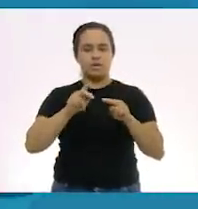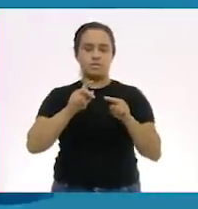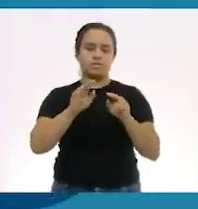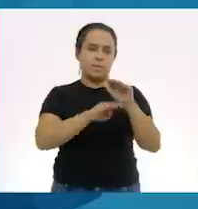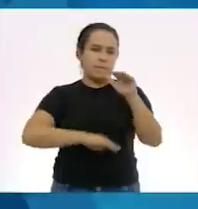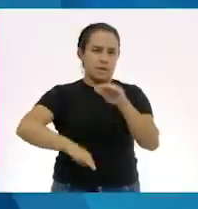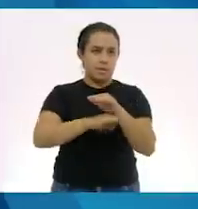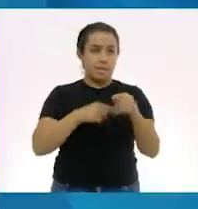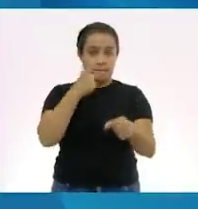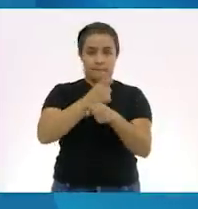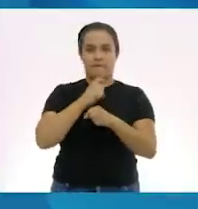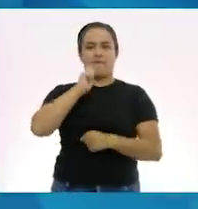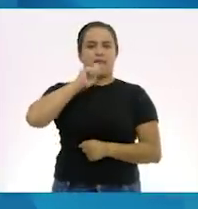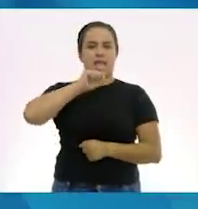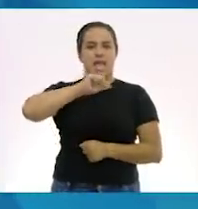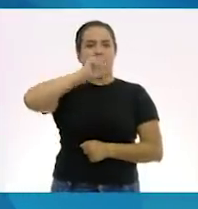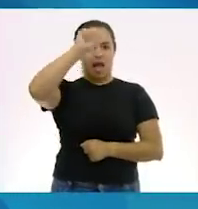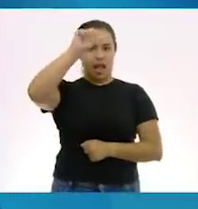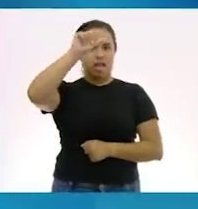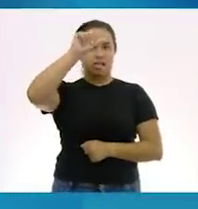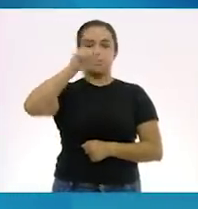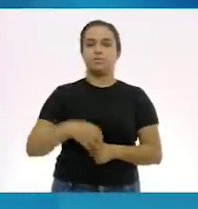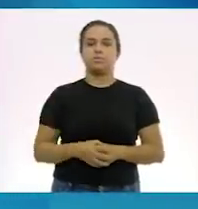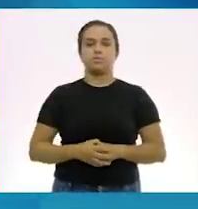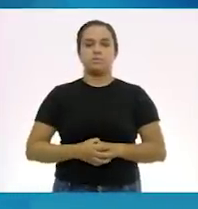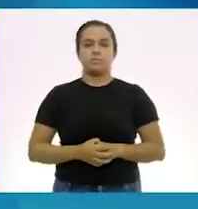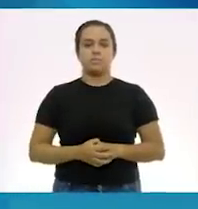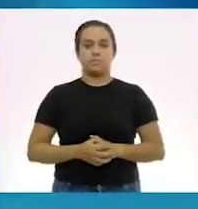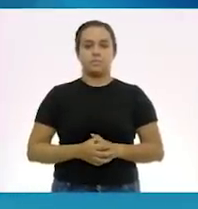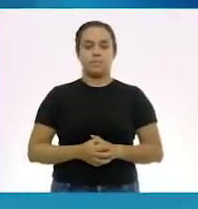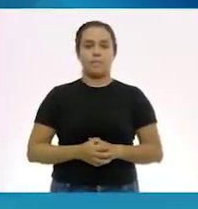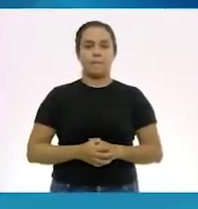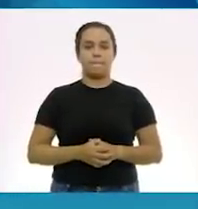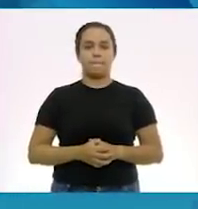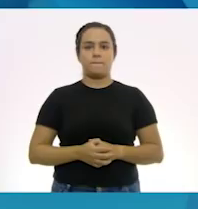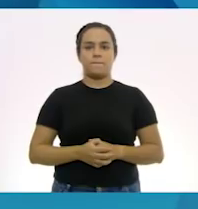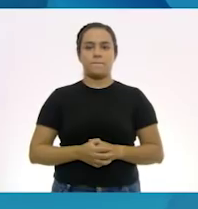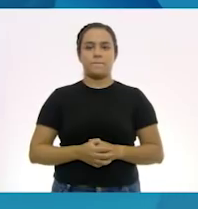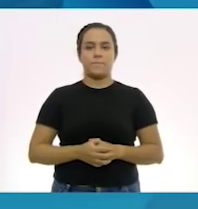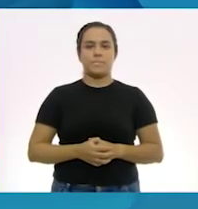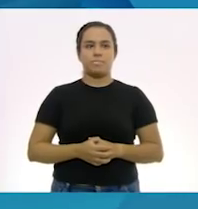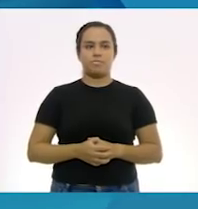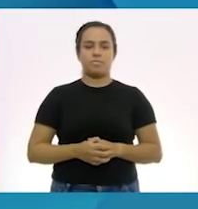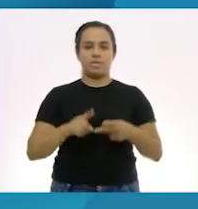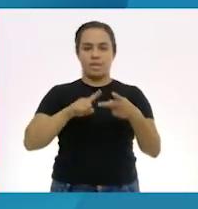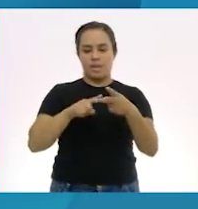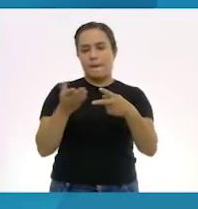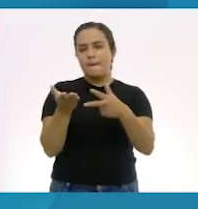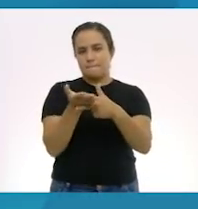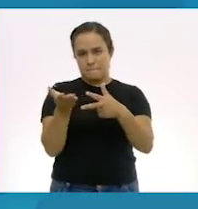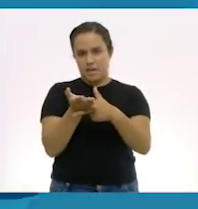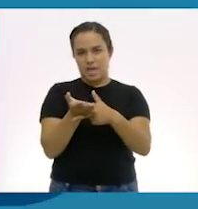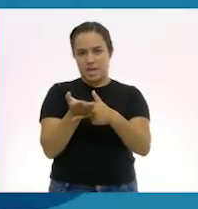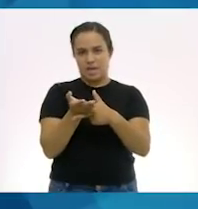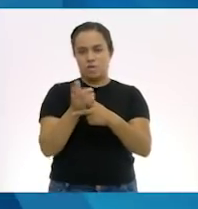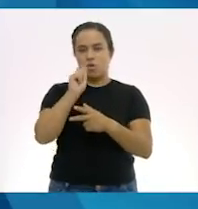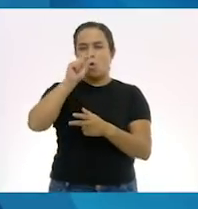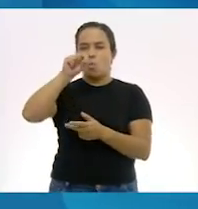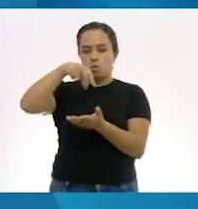puede hacer más abajo, más arriba? Claro que sí, claro que sí podemos. Eso lo vamos a llamar como